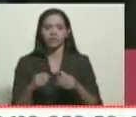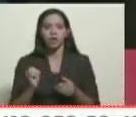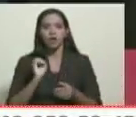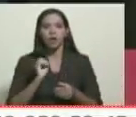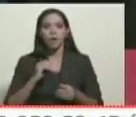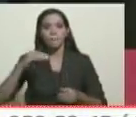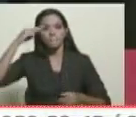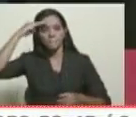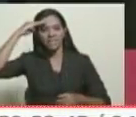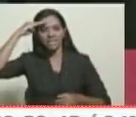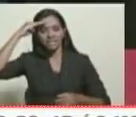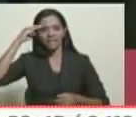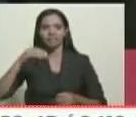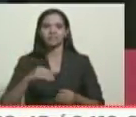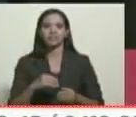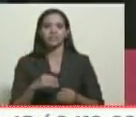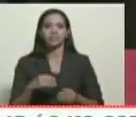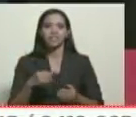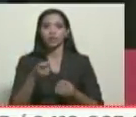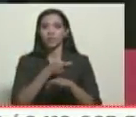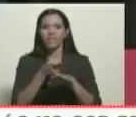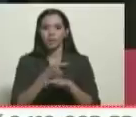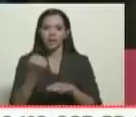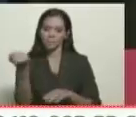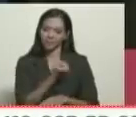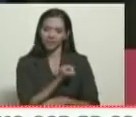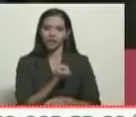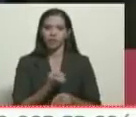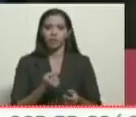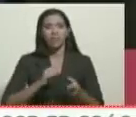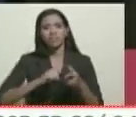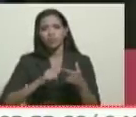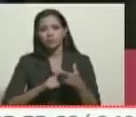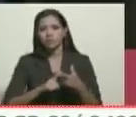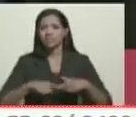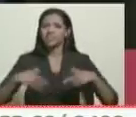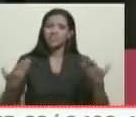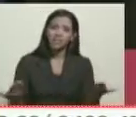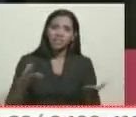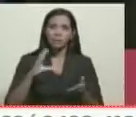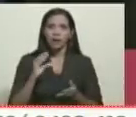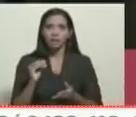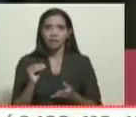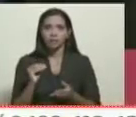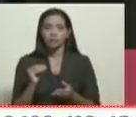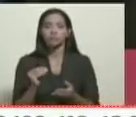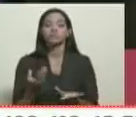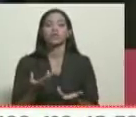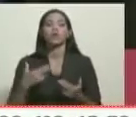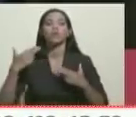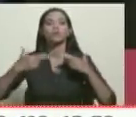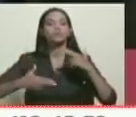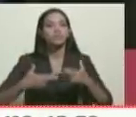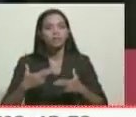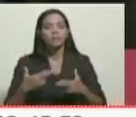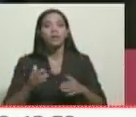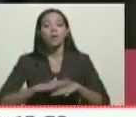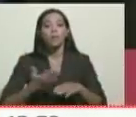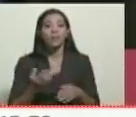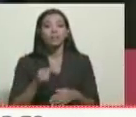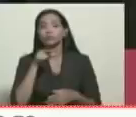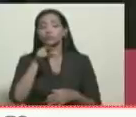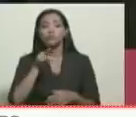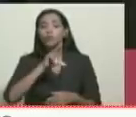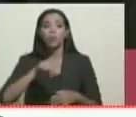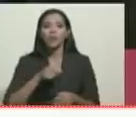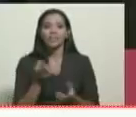pro gobierno, para asesinarlo. ¿De qué estamos hablando? De un crimen, porque tú no puedes justificar